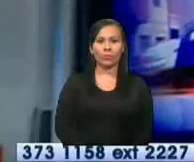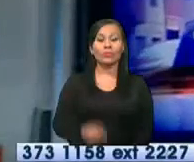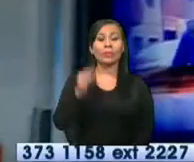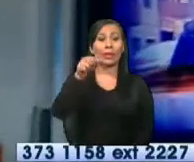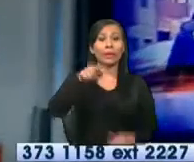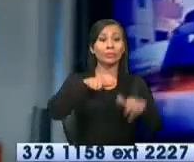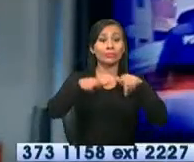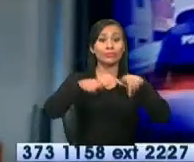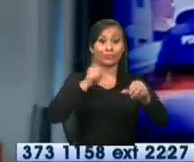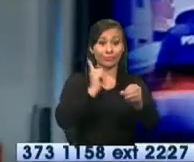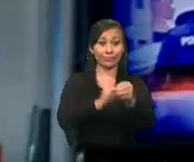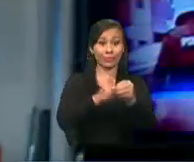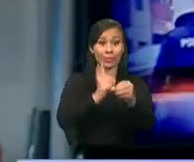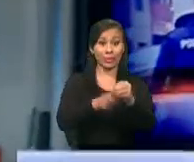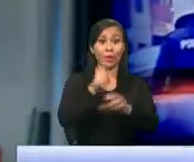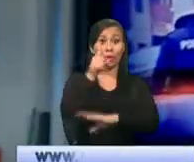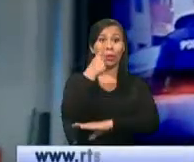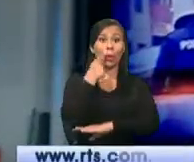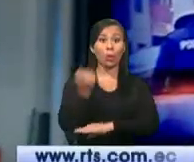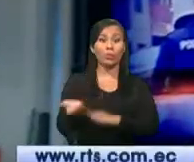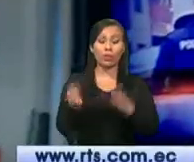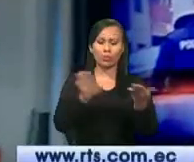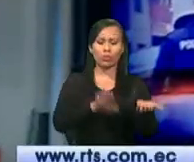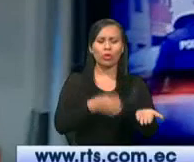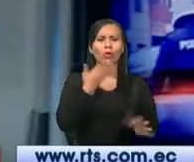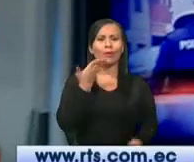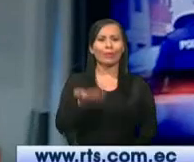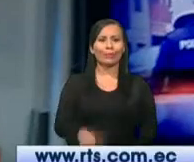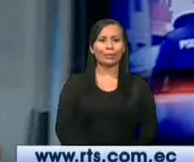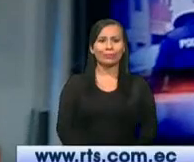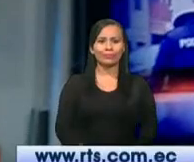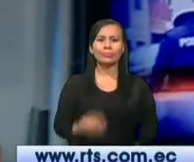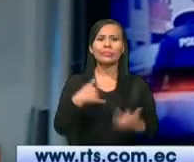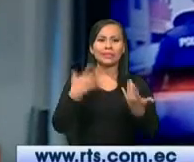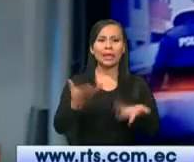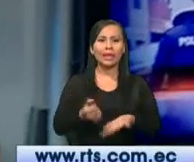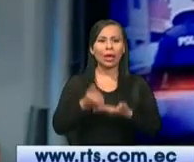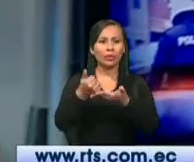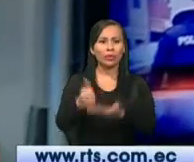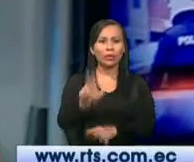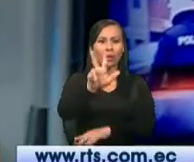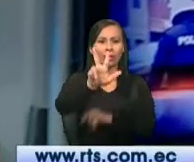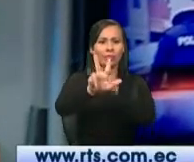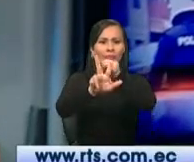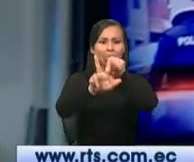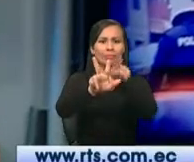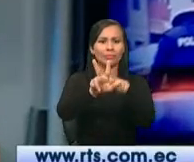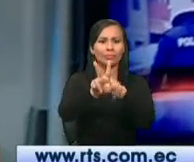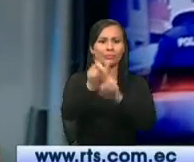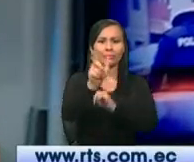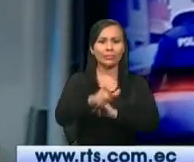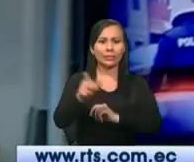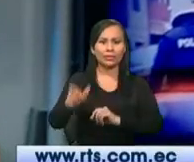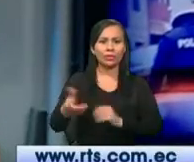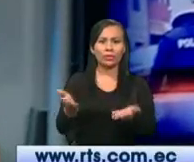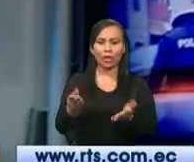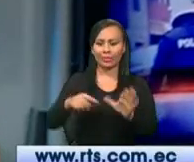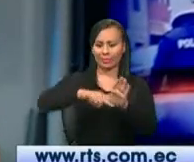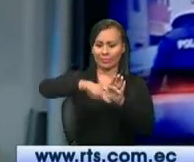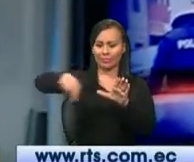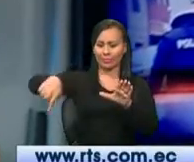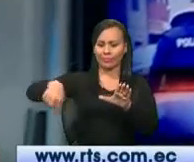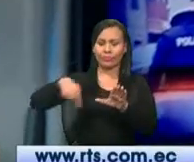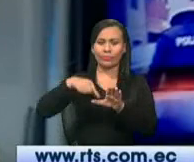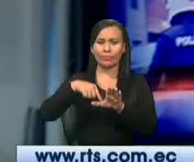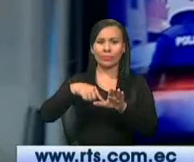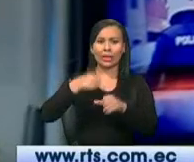En el centro de Quito, un hombre murió por salvar a tres obreros que aparentemente se asfixiaban cuando ejecutaban trabajos en una alcantarilla.